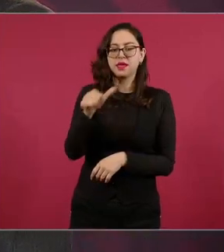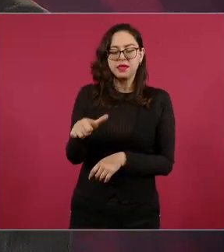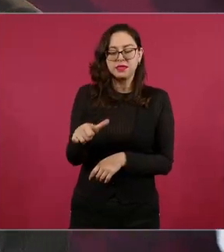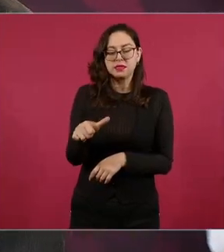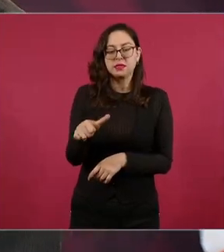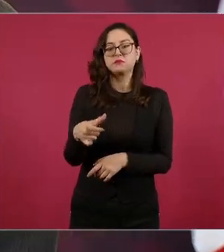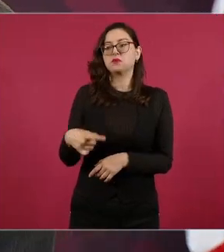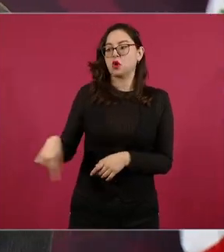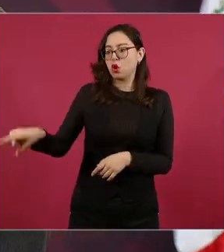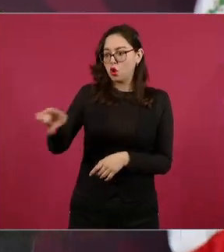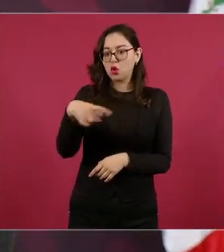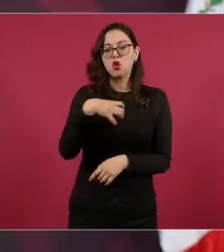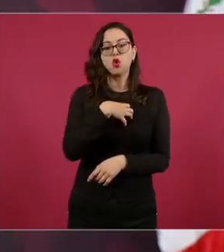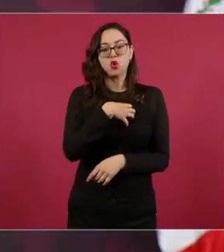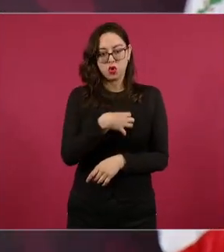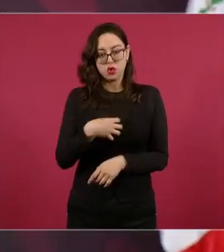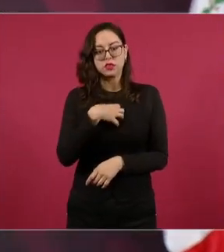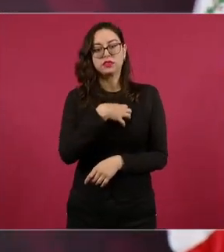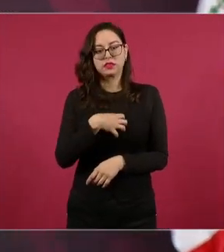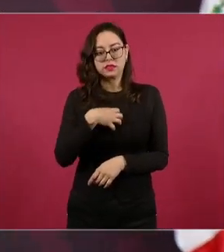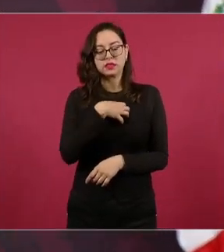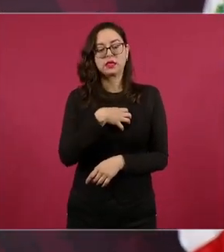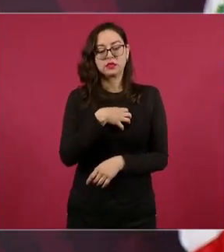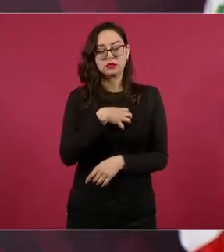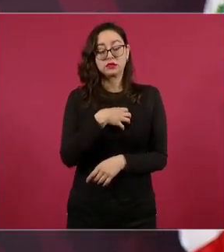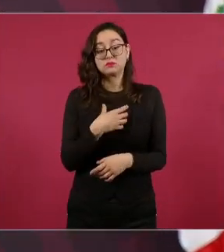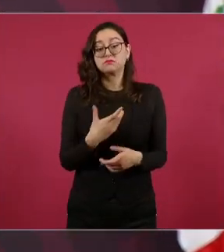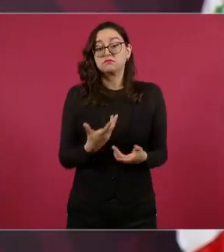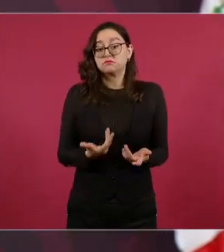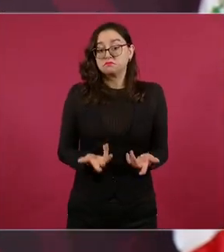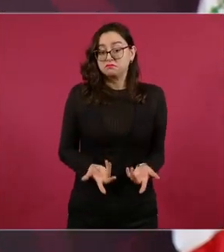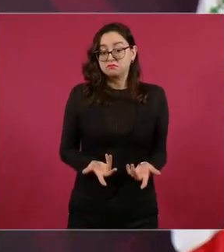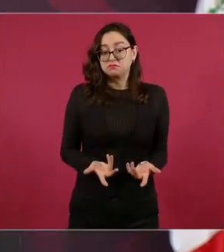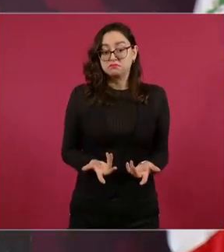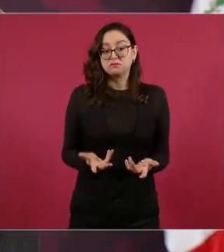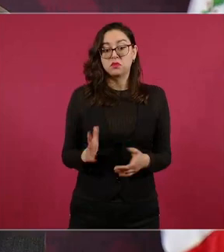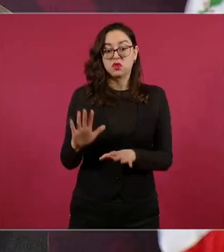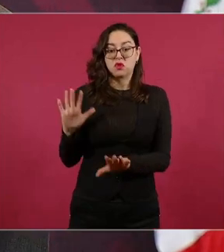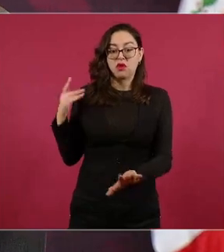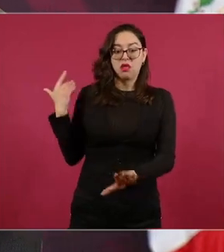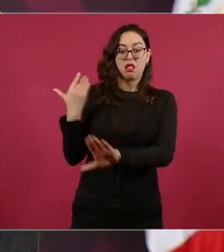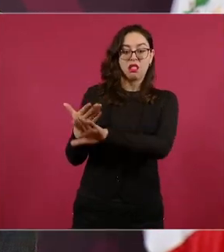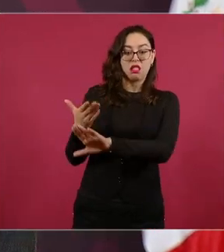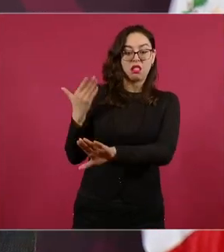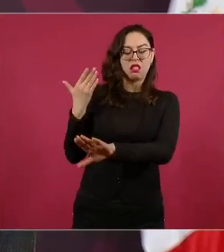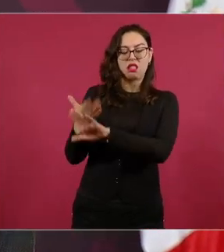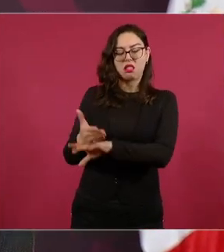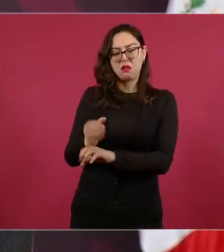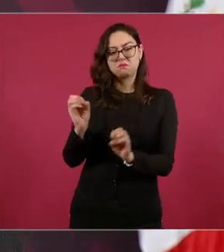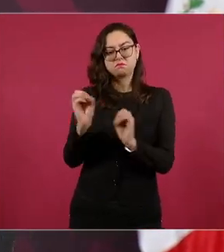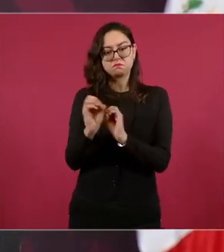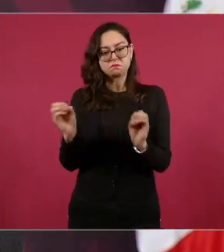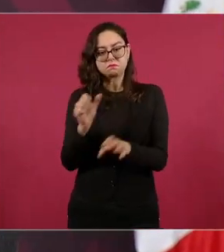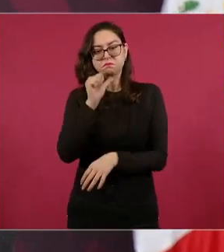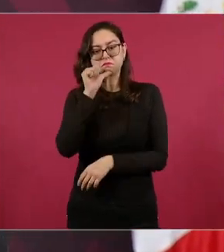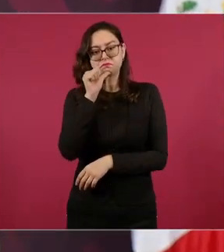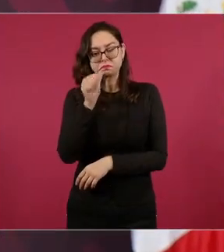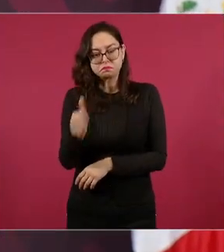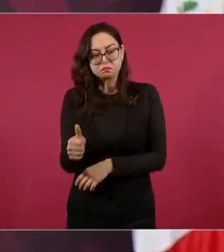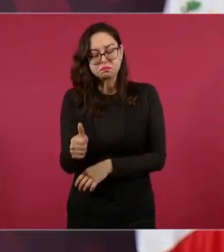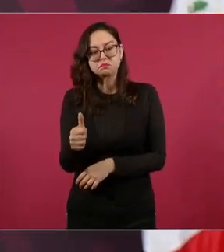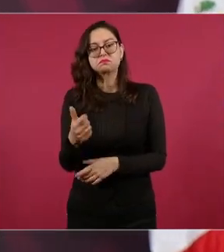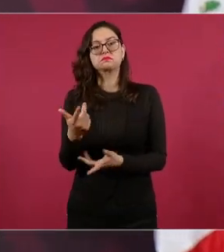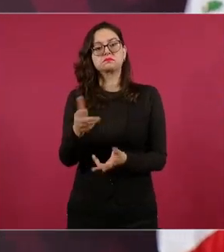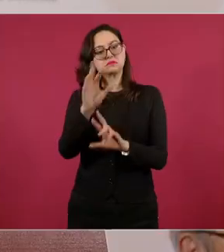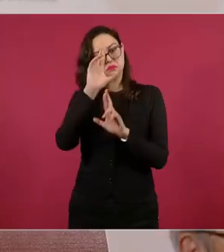contentos porque no hay maltrato, se les respeta